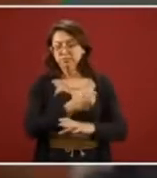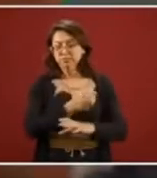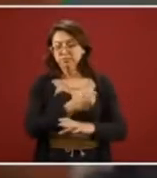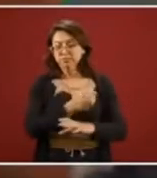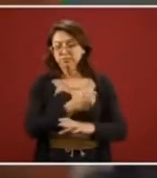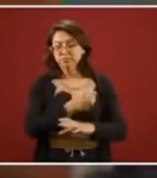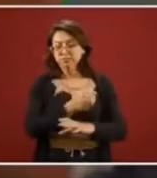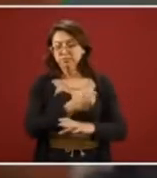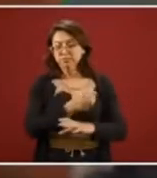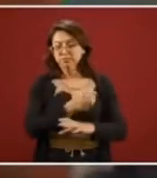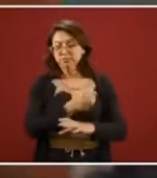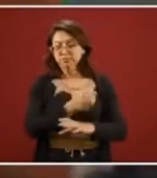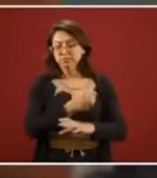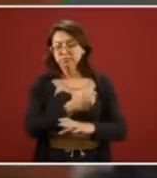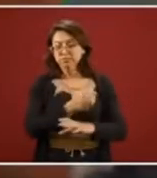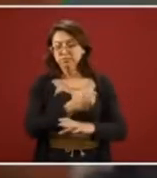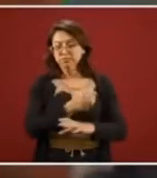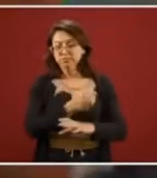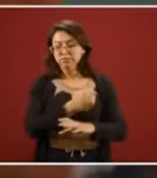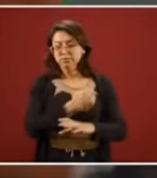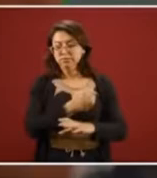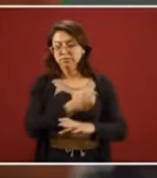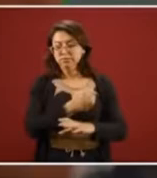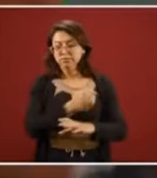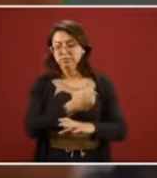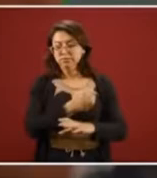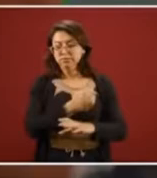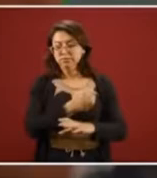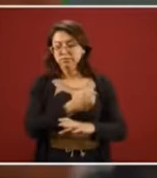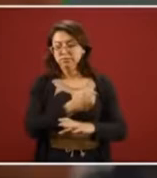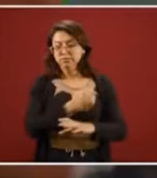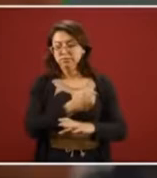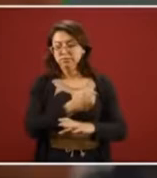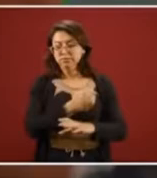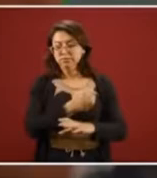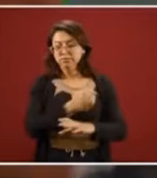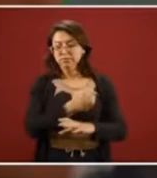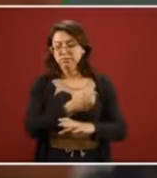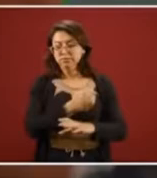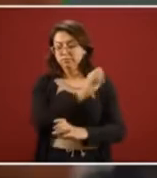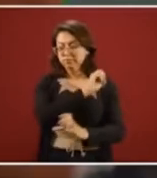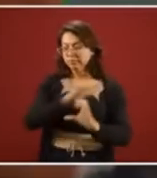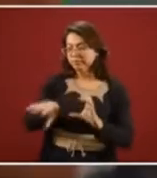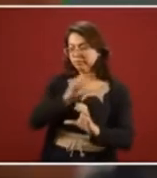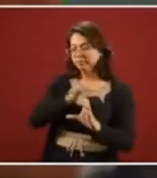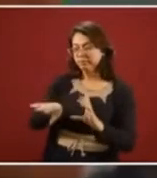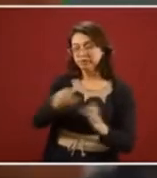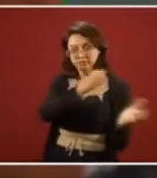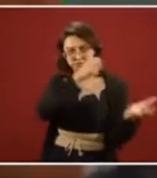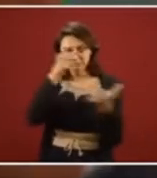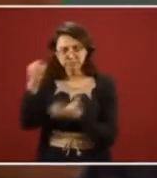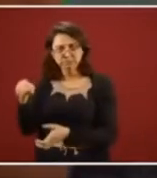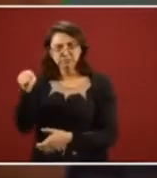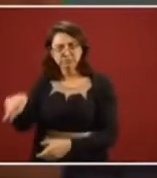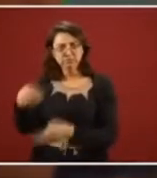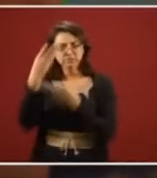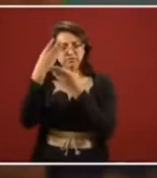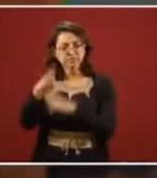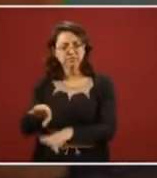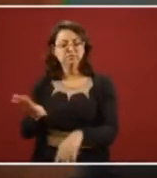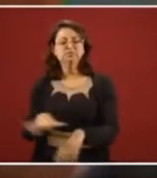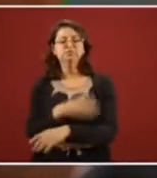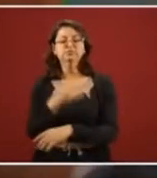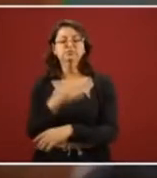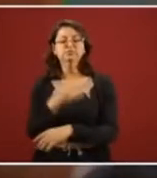eeuu by the people and arts con arsenales de reventa united states dios porque el ex presidente